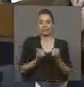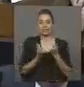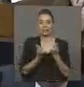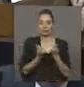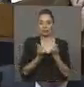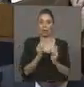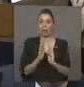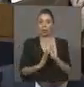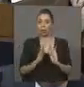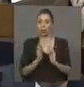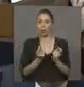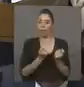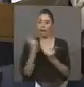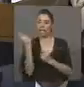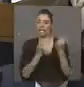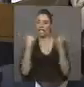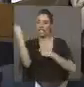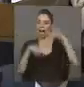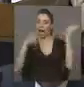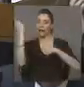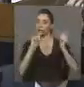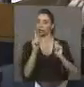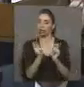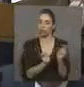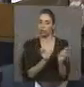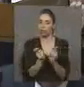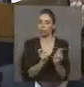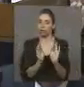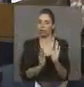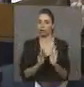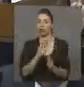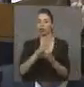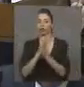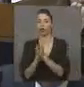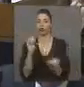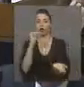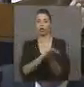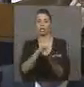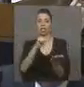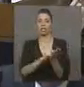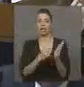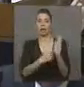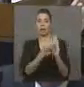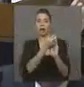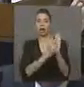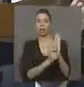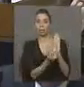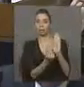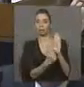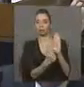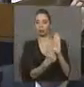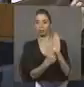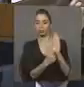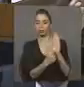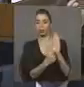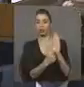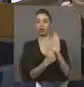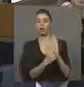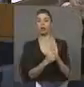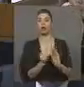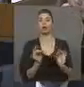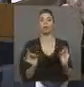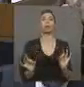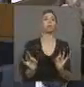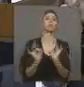de prudencia y austeridad en el gasto, que todo el mundo le reclama a este presupuesto para cumplir una